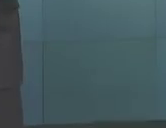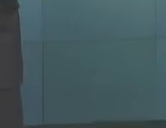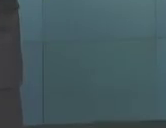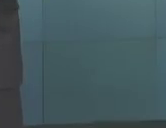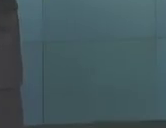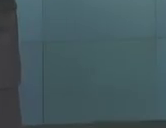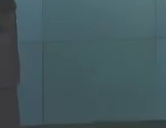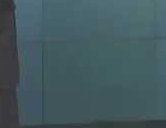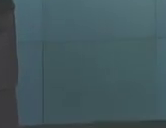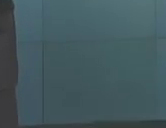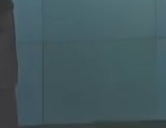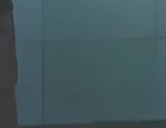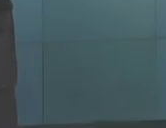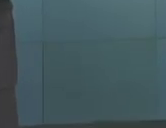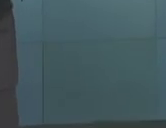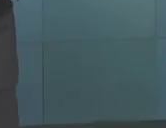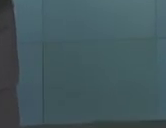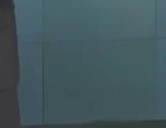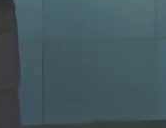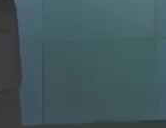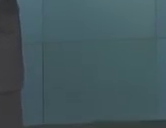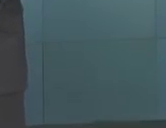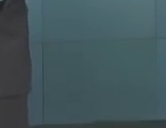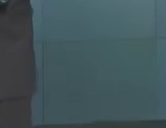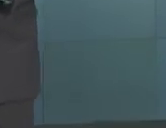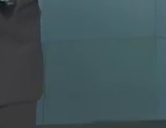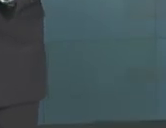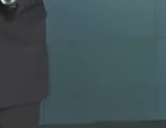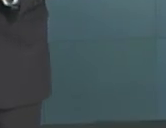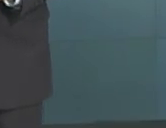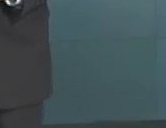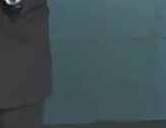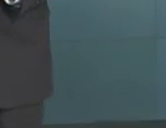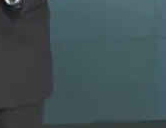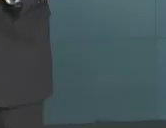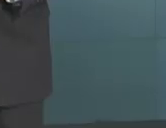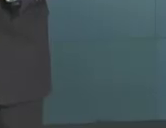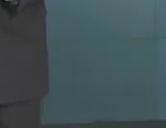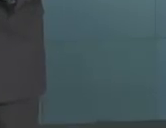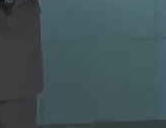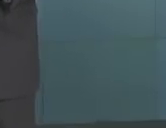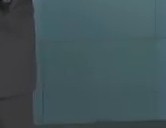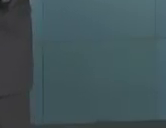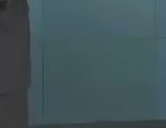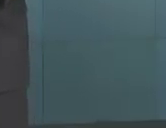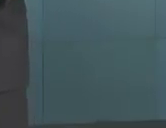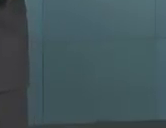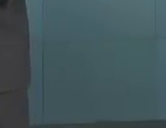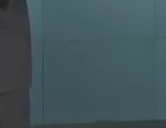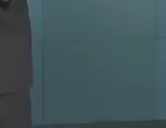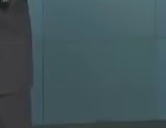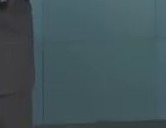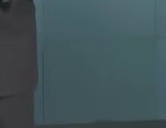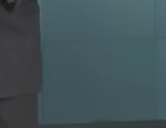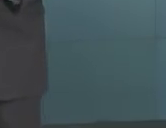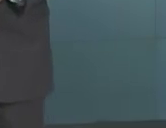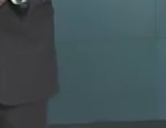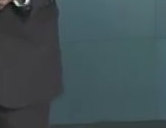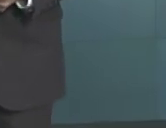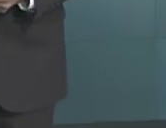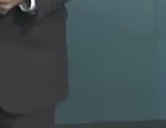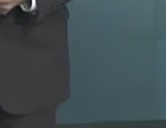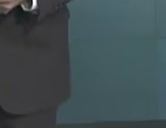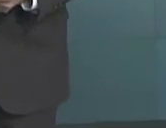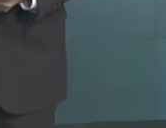Antes de contactar con Enny Ángel, aquí en Caracas, Jesús Manzanar está en el comando de campaña Zamora 200. Escuchamos la información con